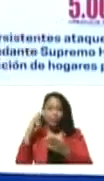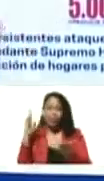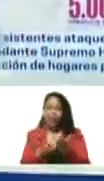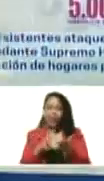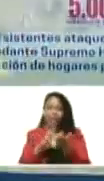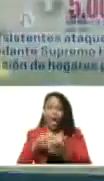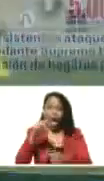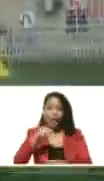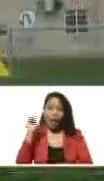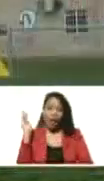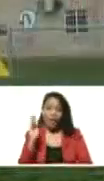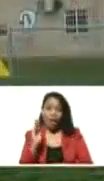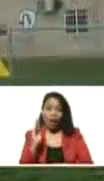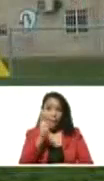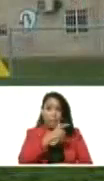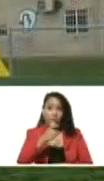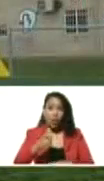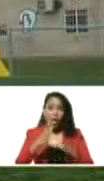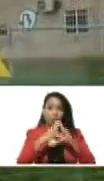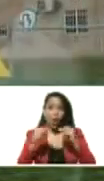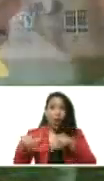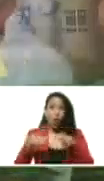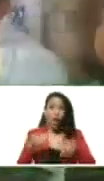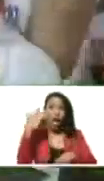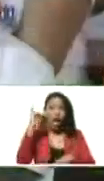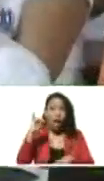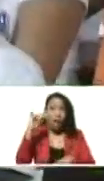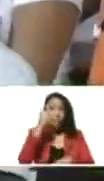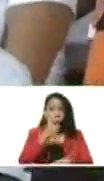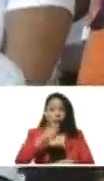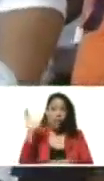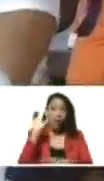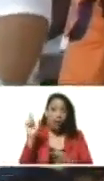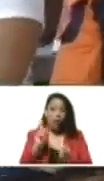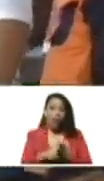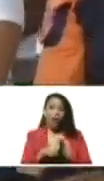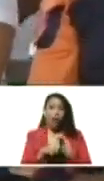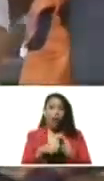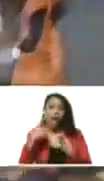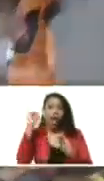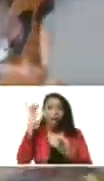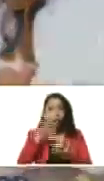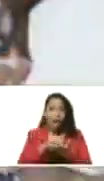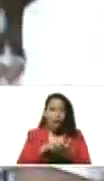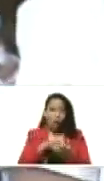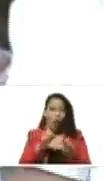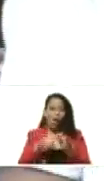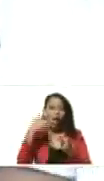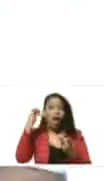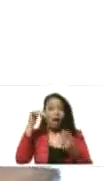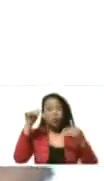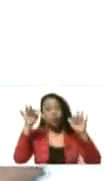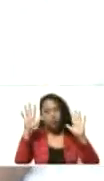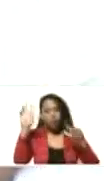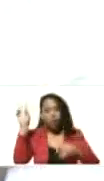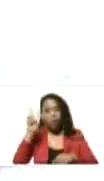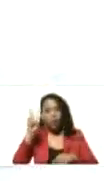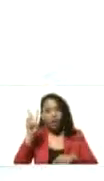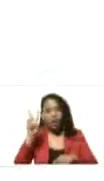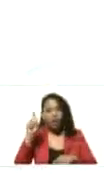viene gente de todas partes, presidente. Hay gente de Caracas, hay gente de Aragua, hay gente, por supuesto, de los Valles del